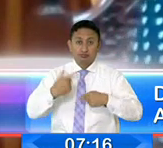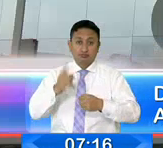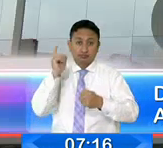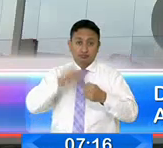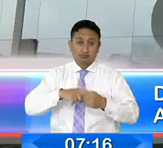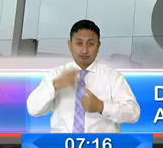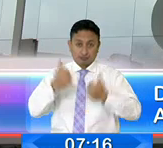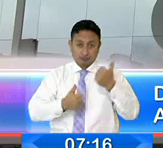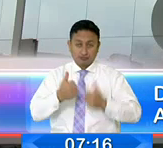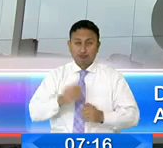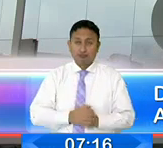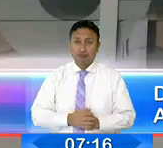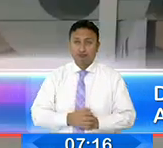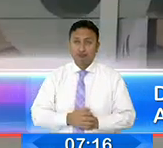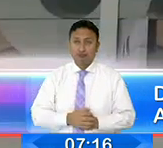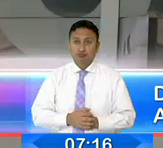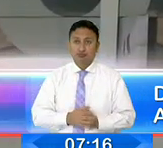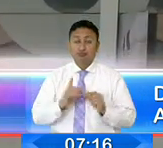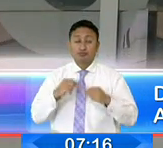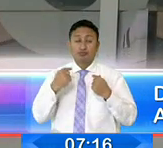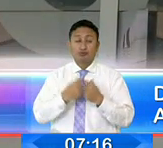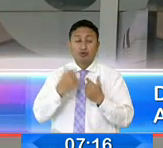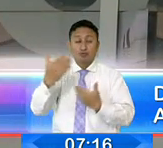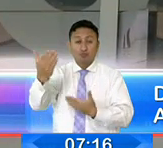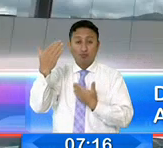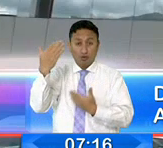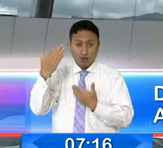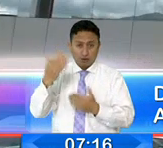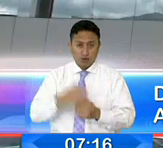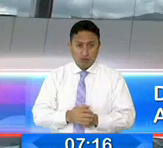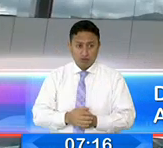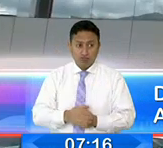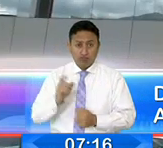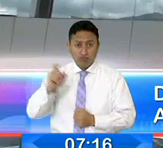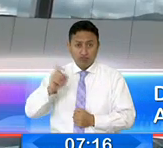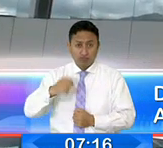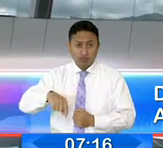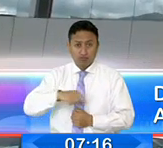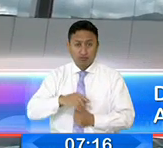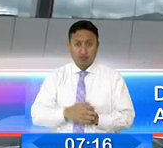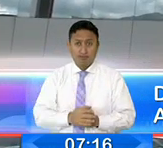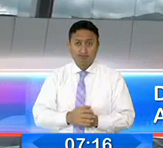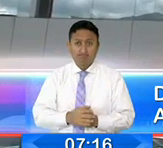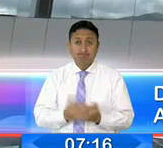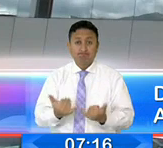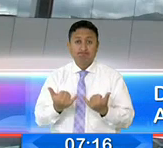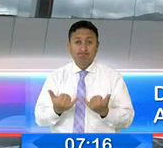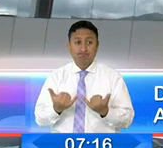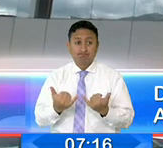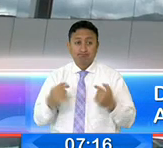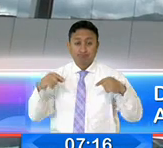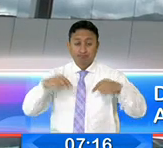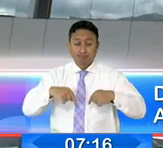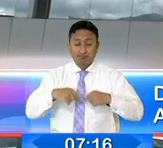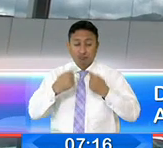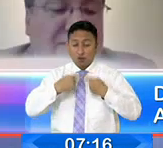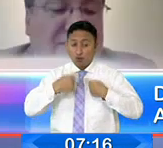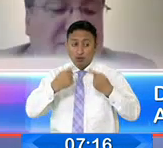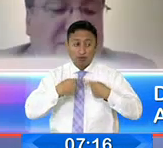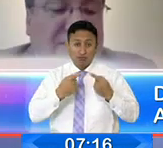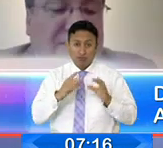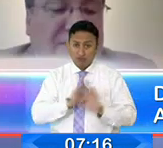candidaturas. Inclusive los partidos y movimientos políticos deben tomar en cuenta que, a pesar que no se ha efectuado la